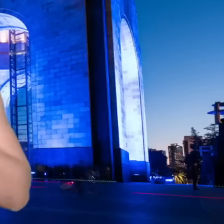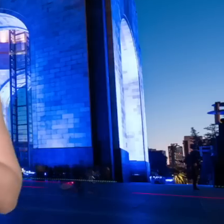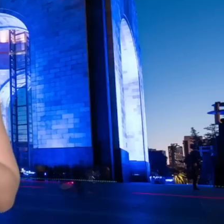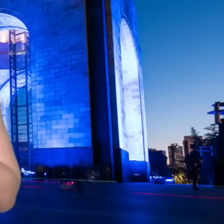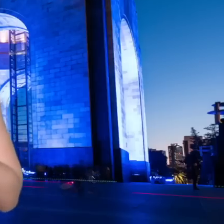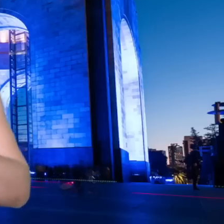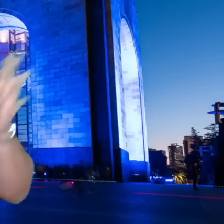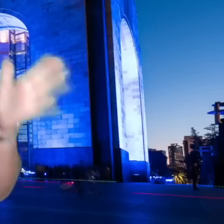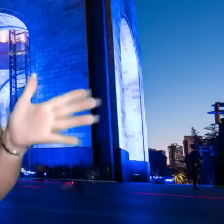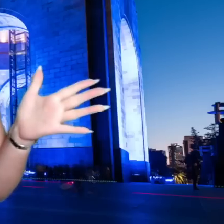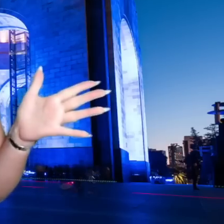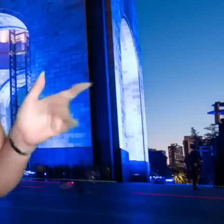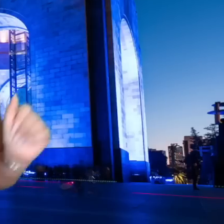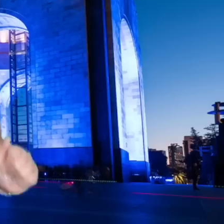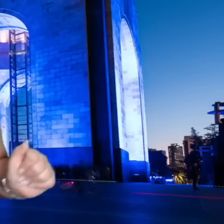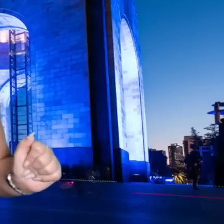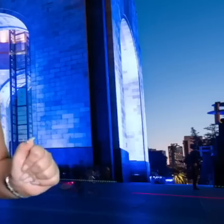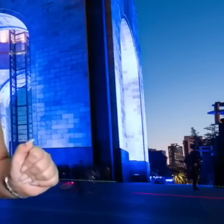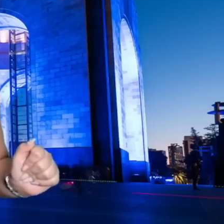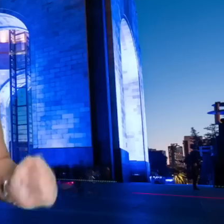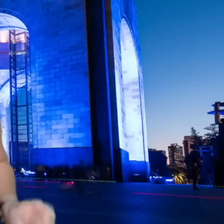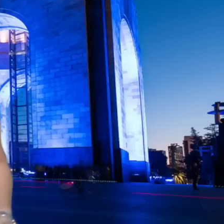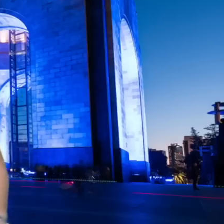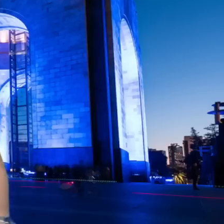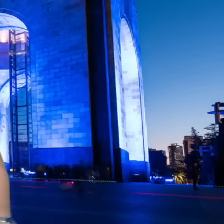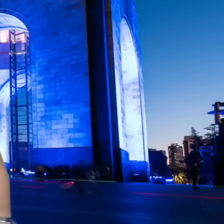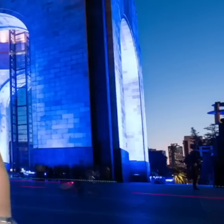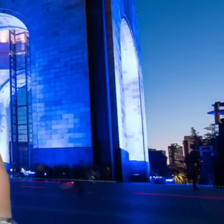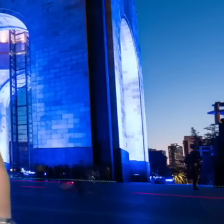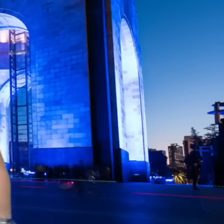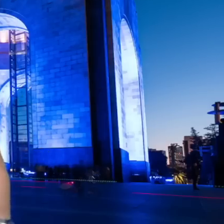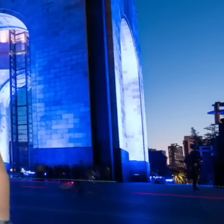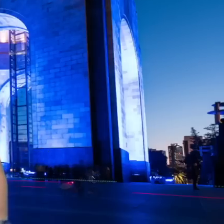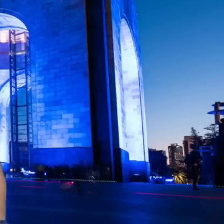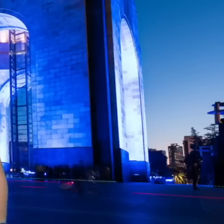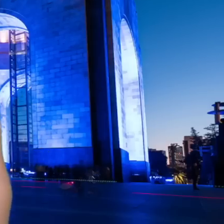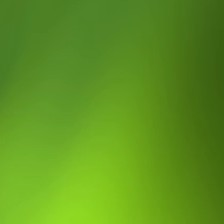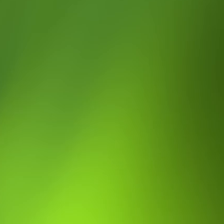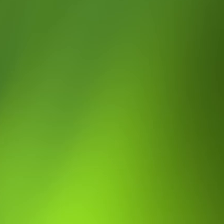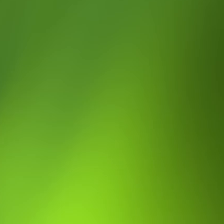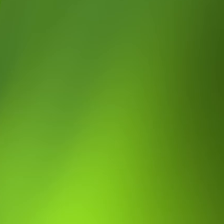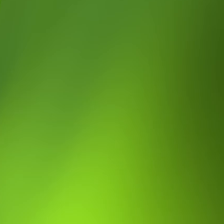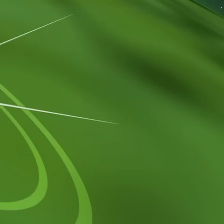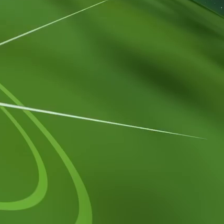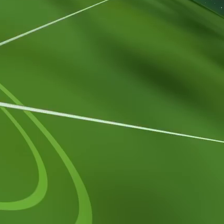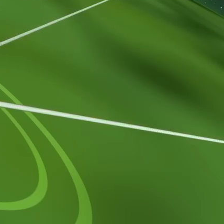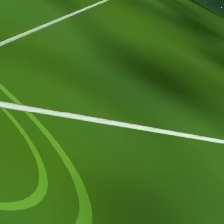a que me regalen su like y recuerden, infórmense y no se dejen ver la cara de nopal. Nos vemos.